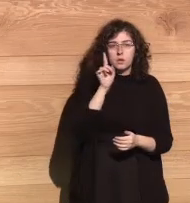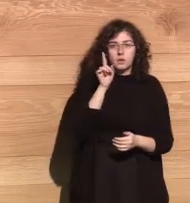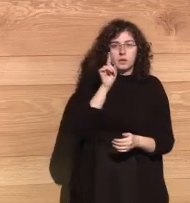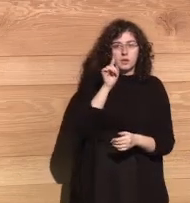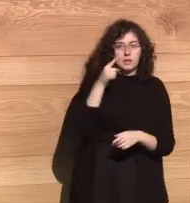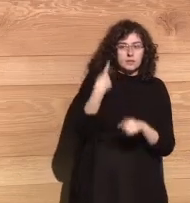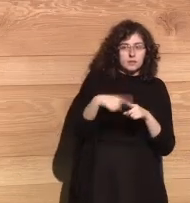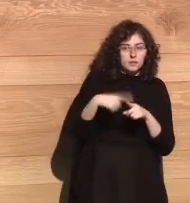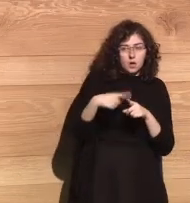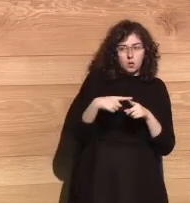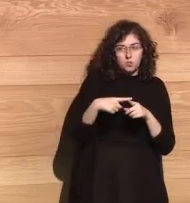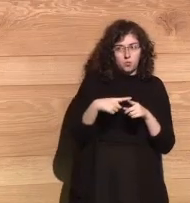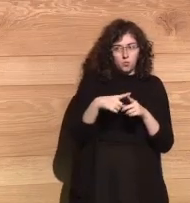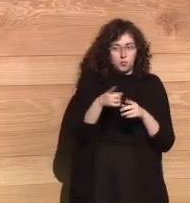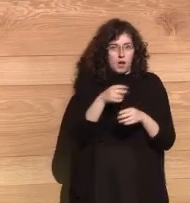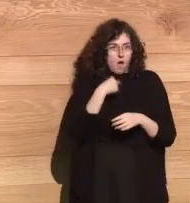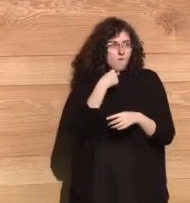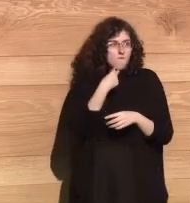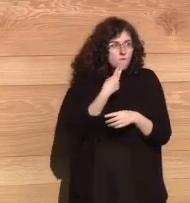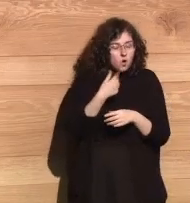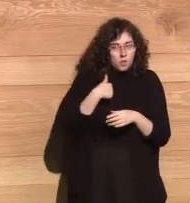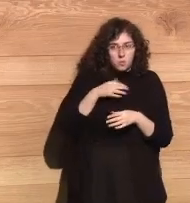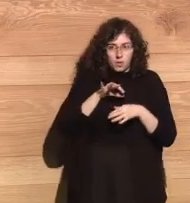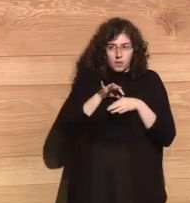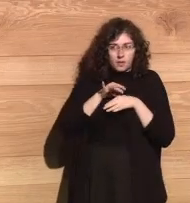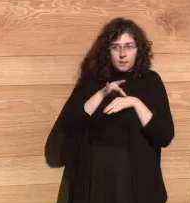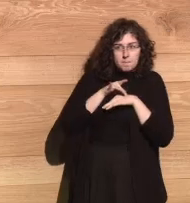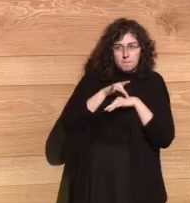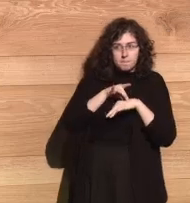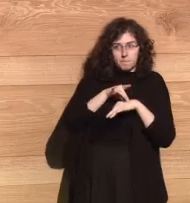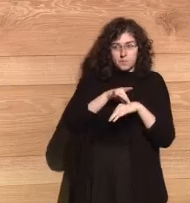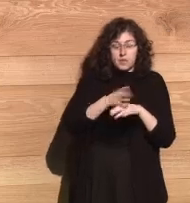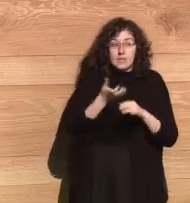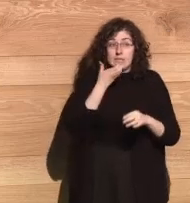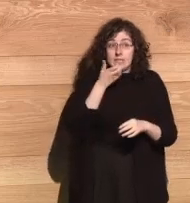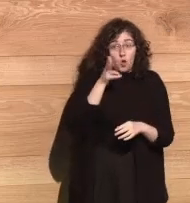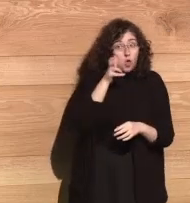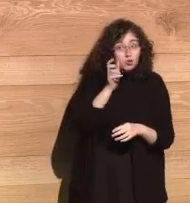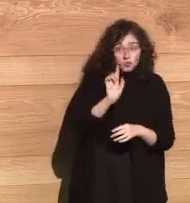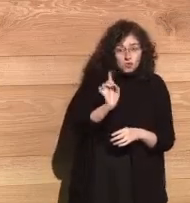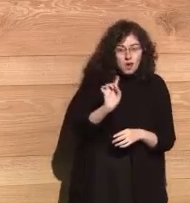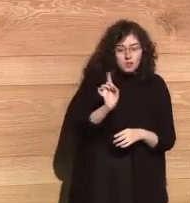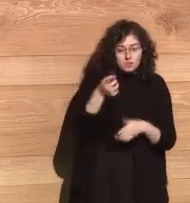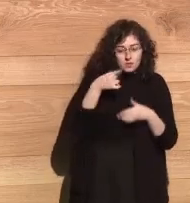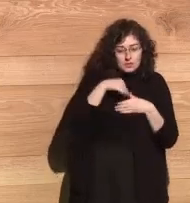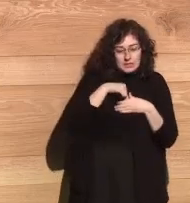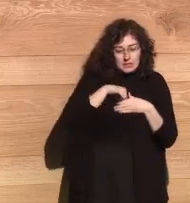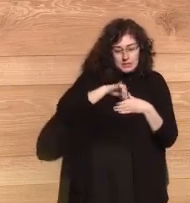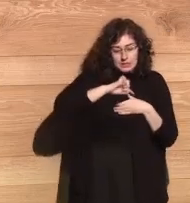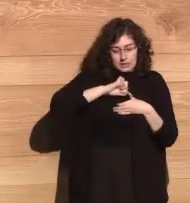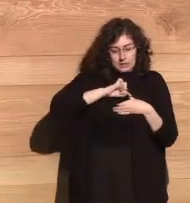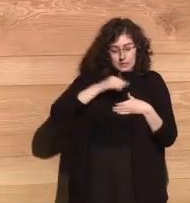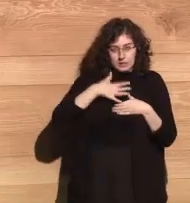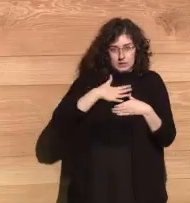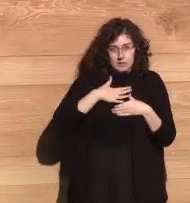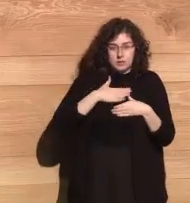¿no? La vocecita adentro que te guía, es impresionante. Y cuando no la escuchas, es... ¿no? Sí.